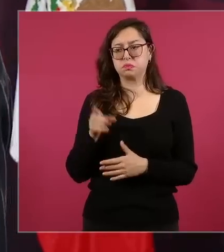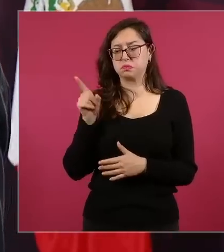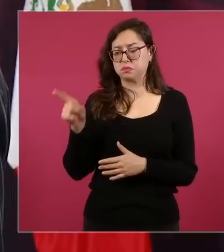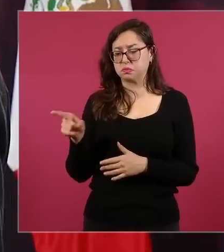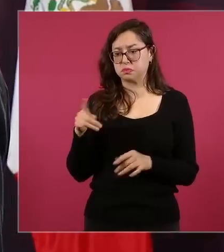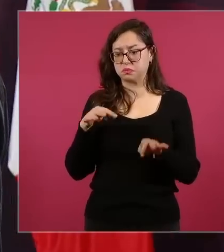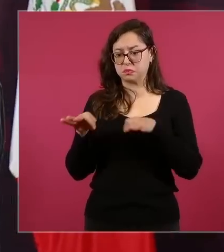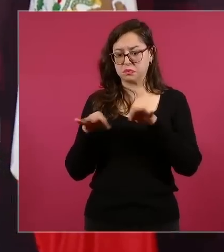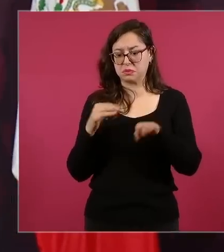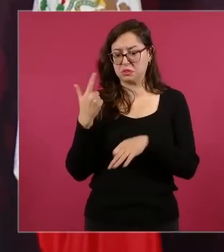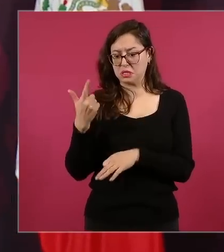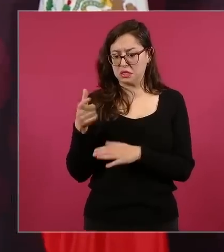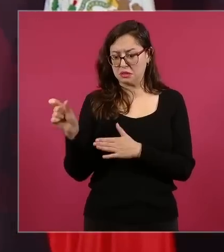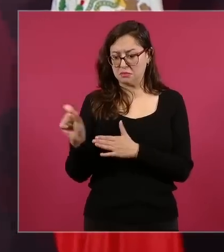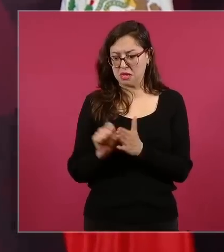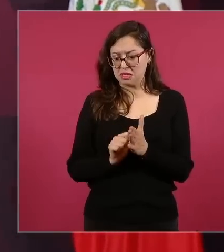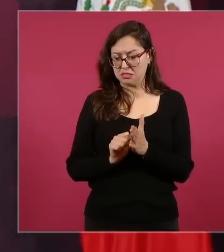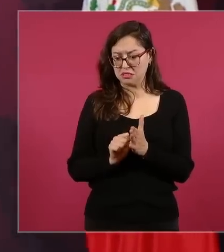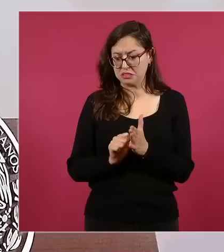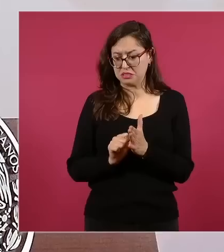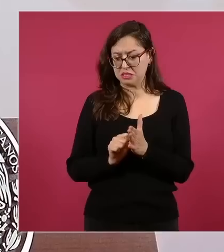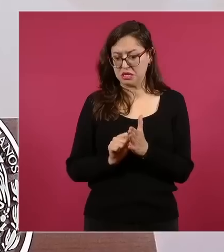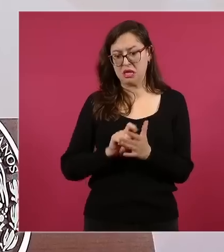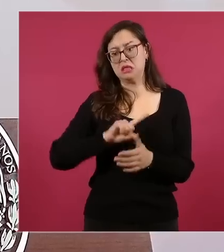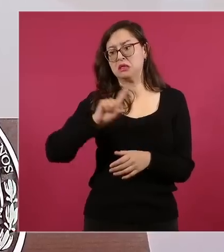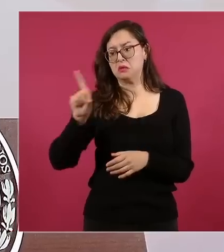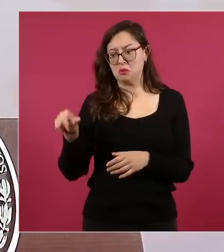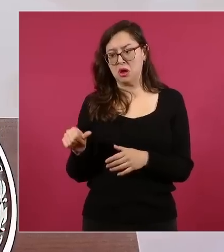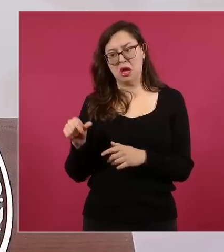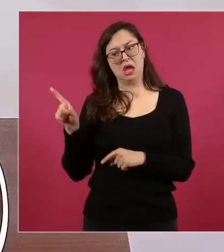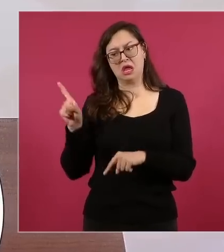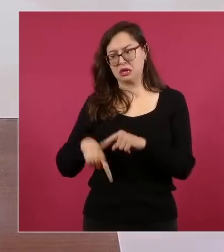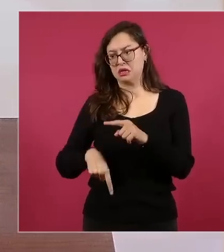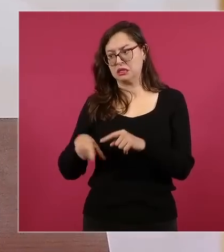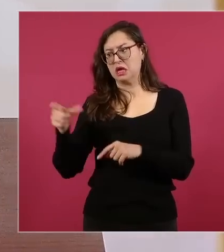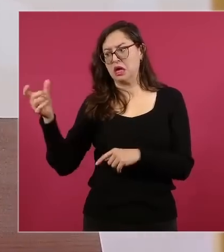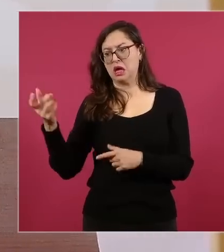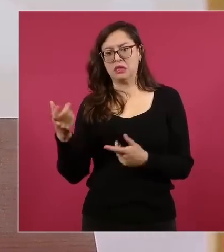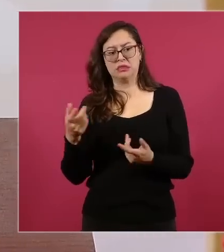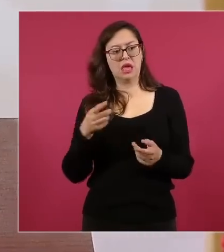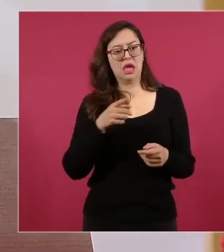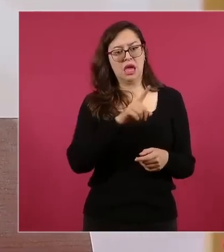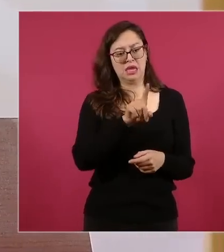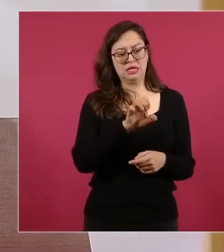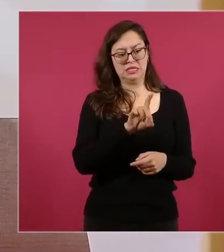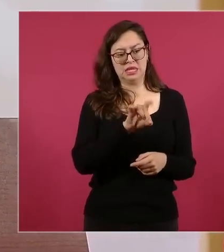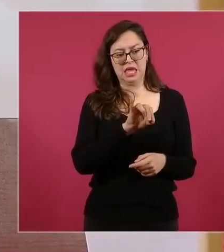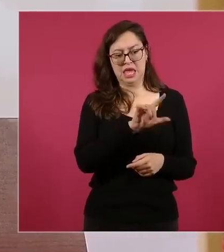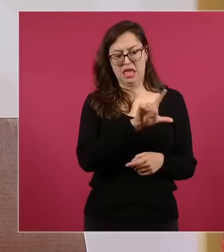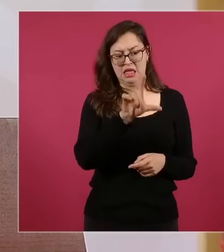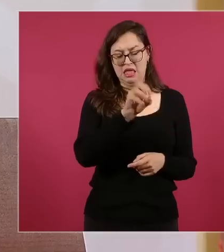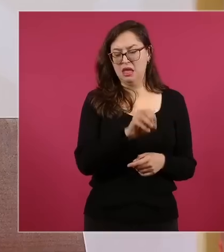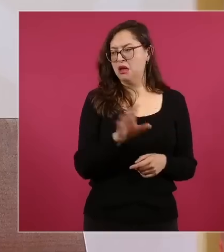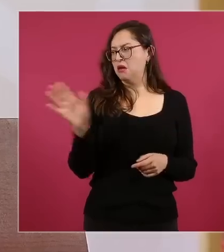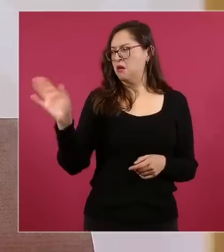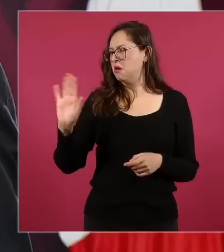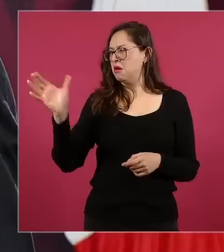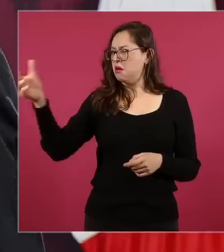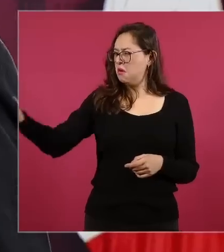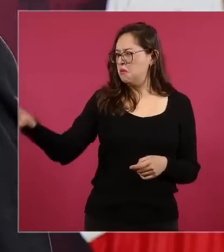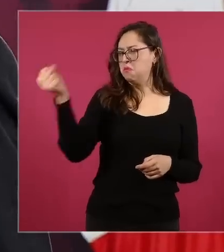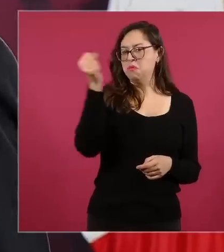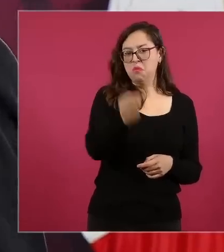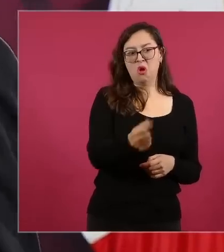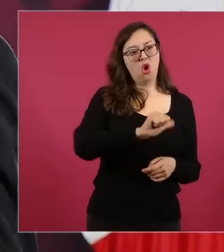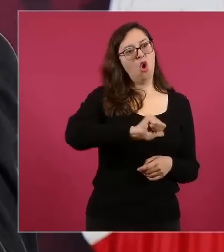Corte, luego llega con otro dedazo, Zedillo, pero tampoco se